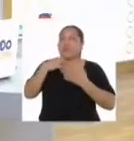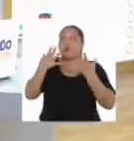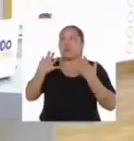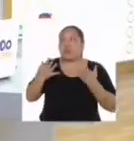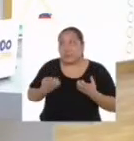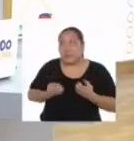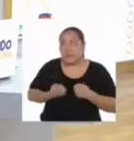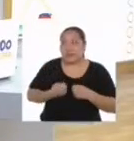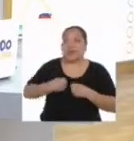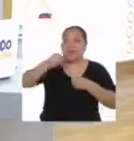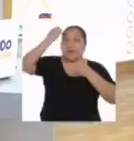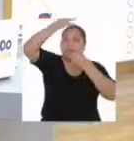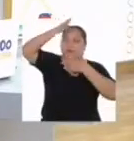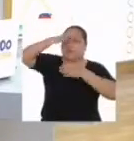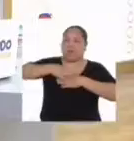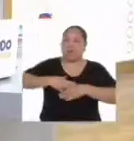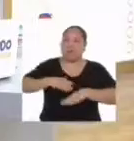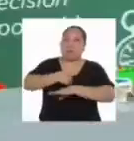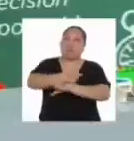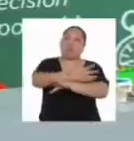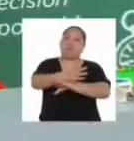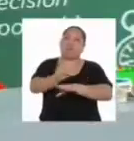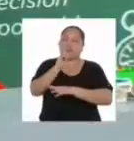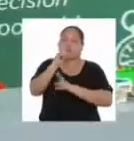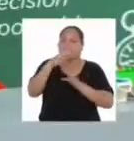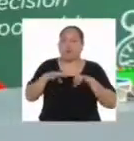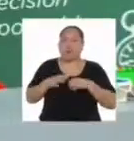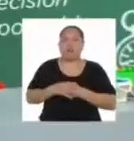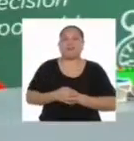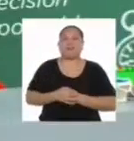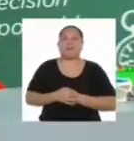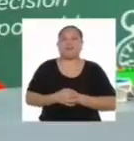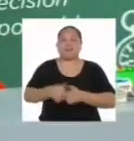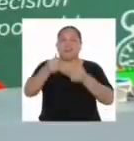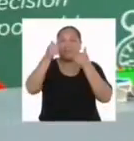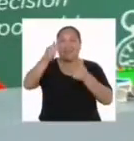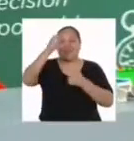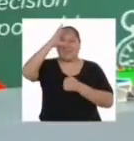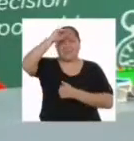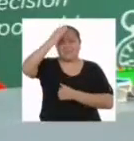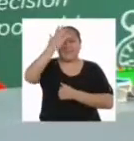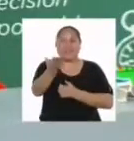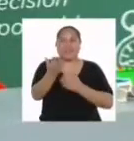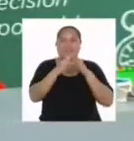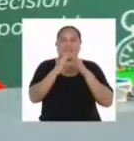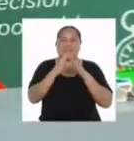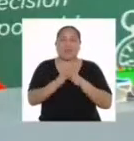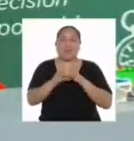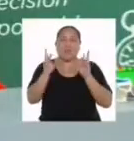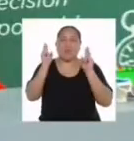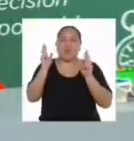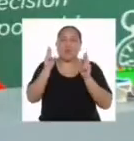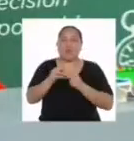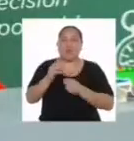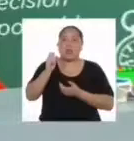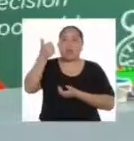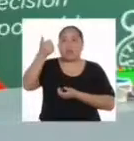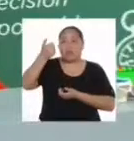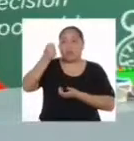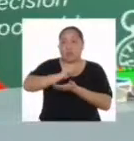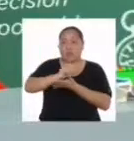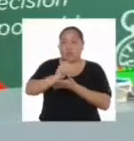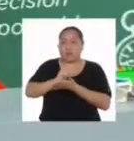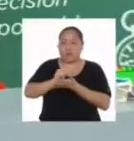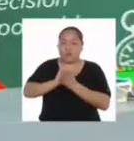quisiera bañarme largo rato, pero no lo hago. Muy bien, chicas y chicos en casa. Espero que tengan a la mano un lapicero